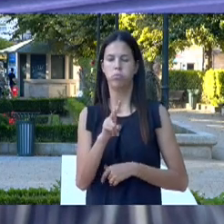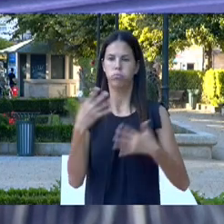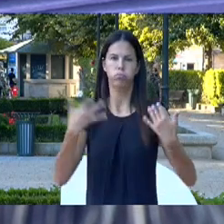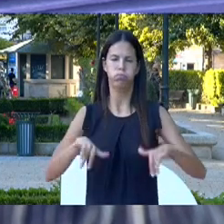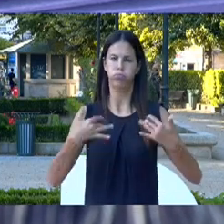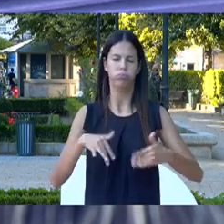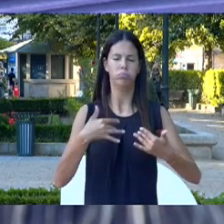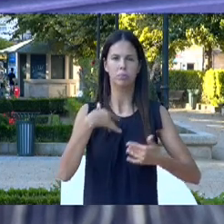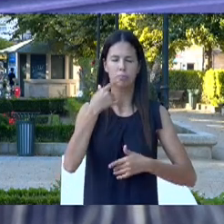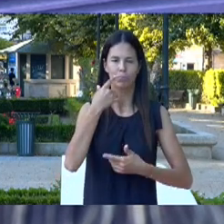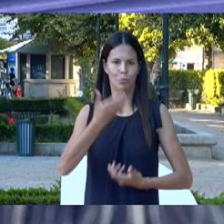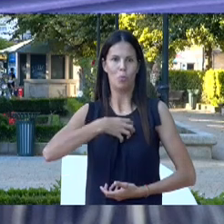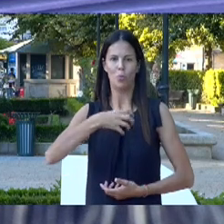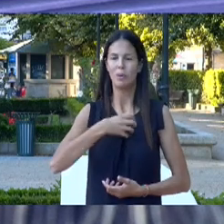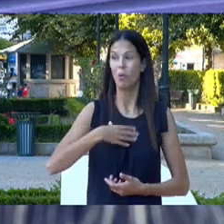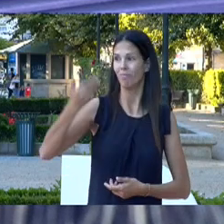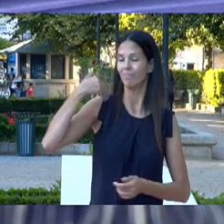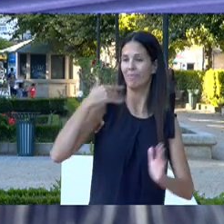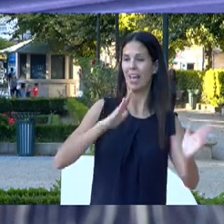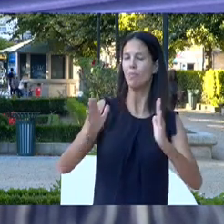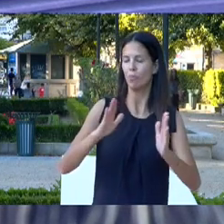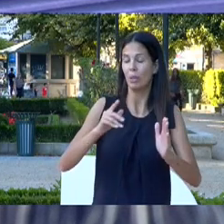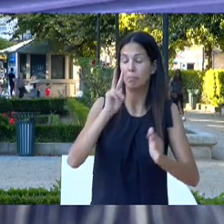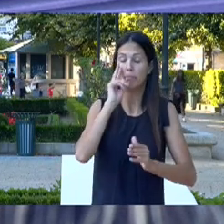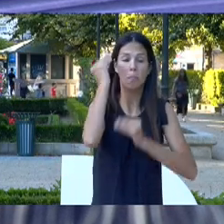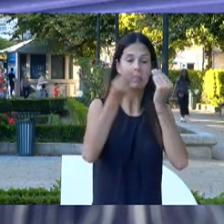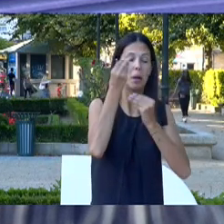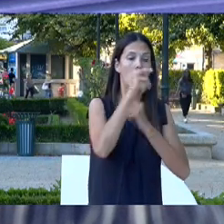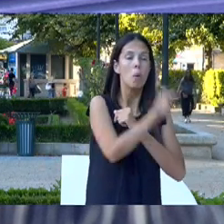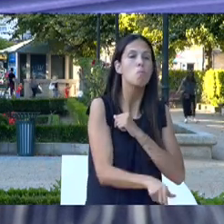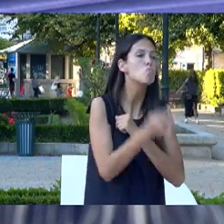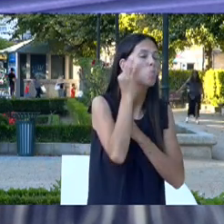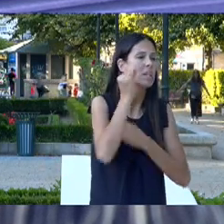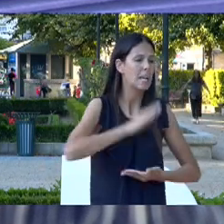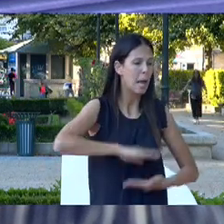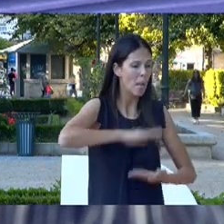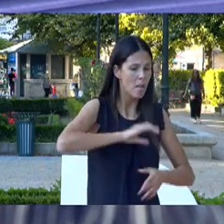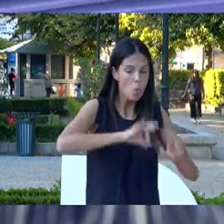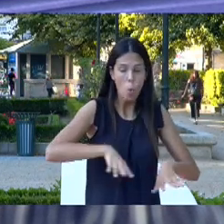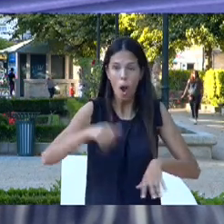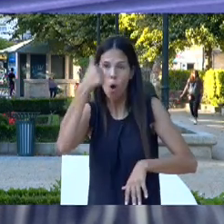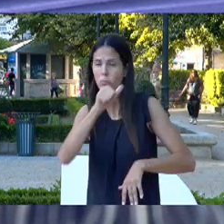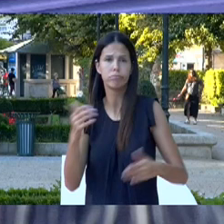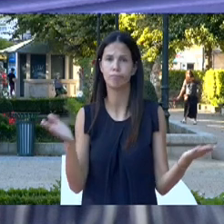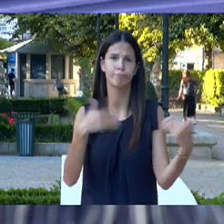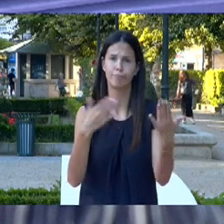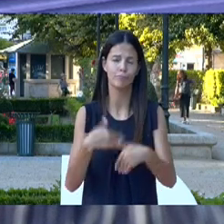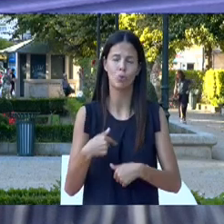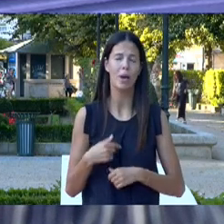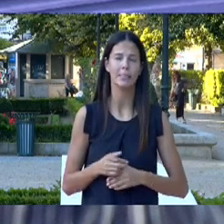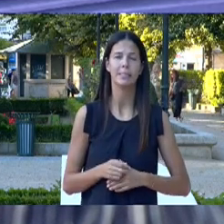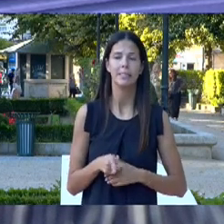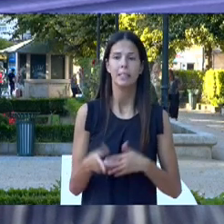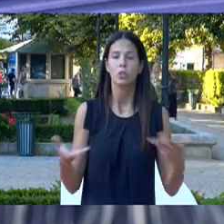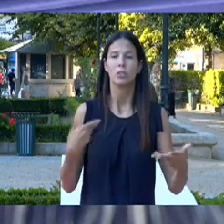momento estaba vixente, non? Pensábase que as mulleres non tiñan a mesma capacidade que os homens. A todos eses